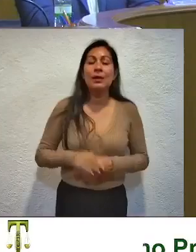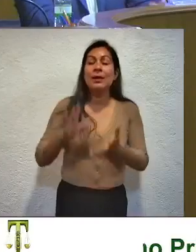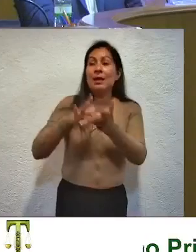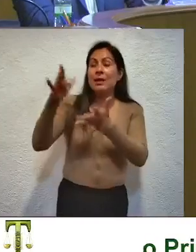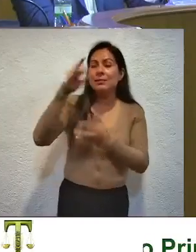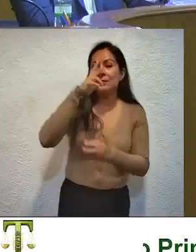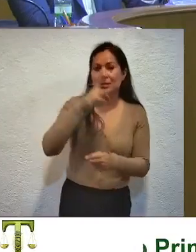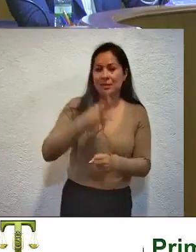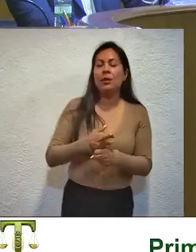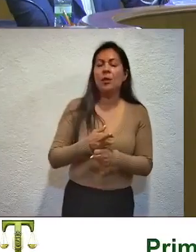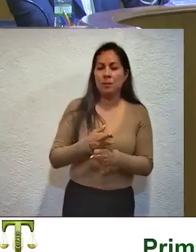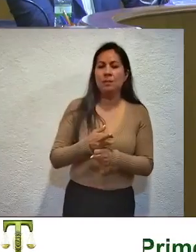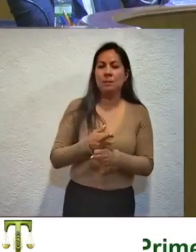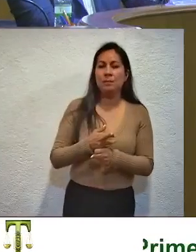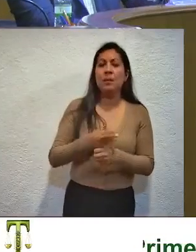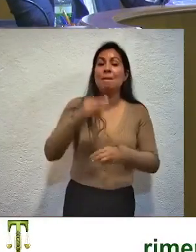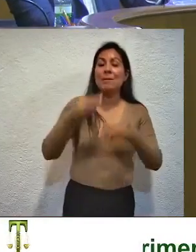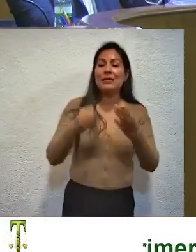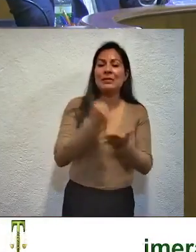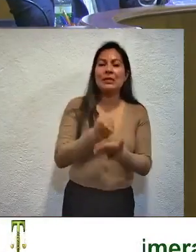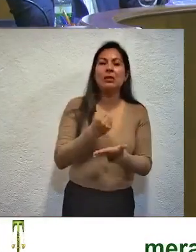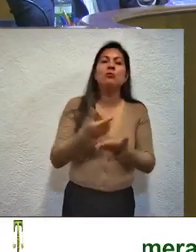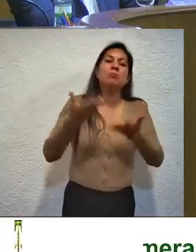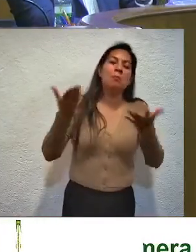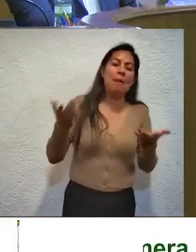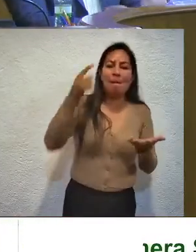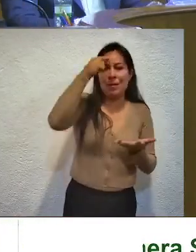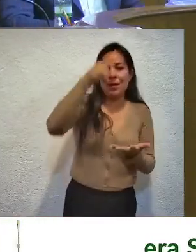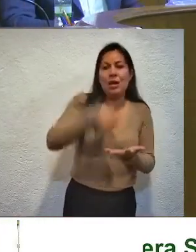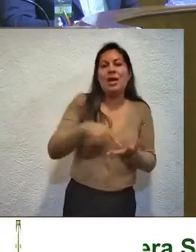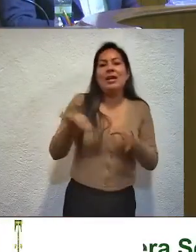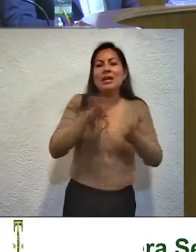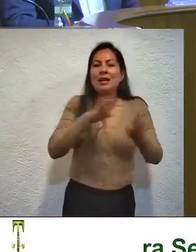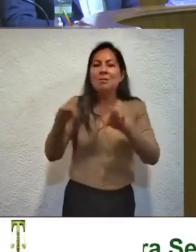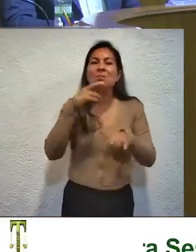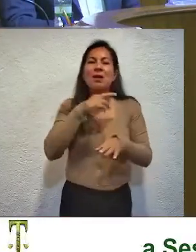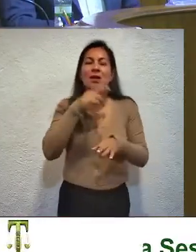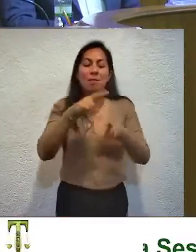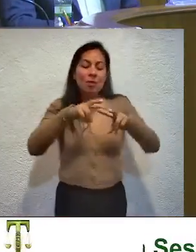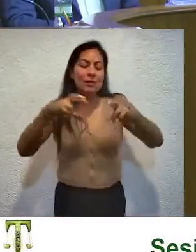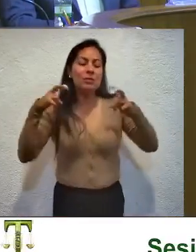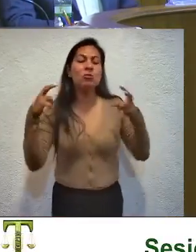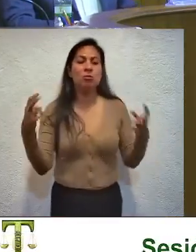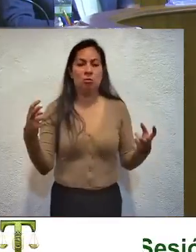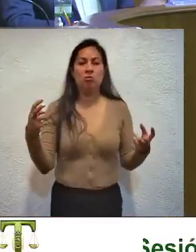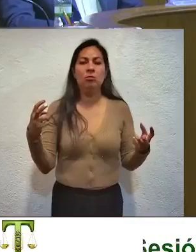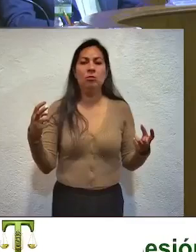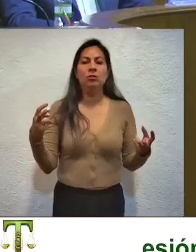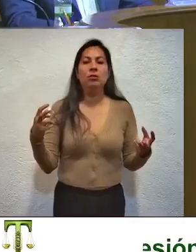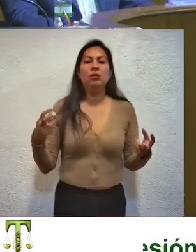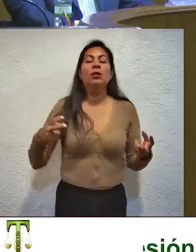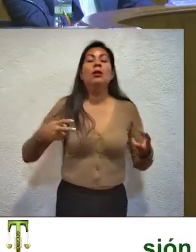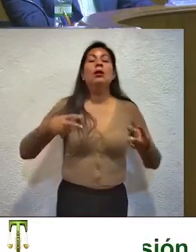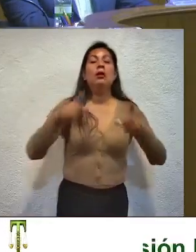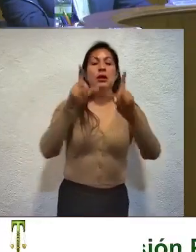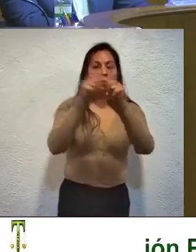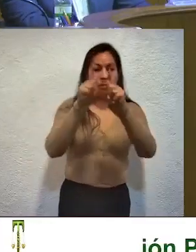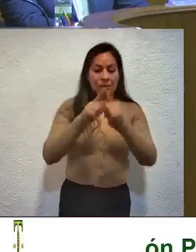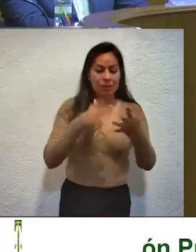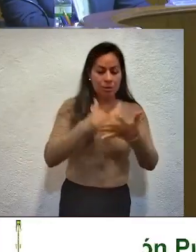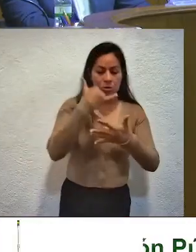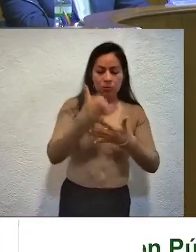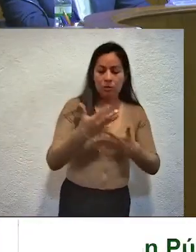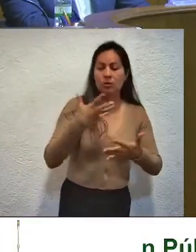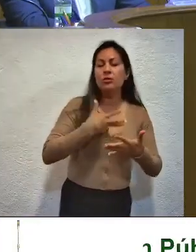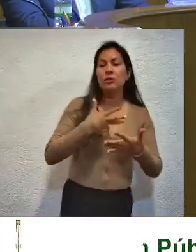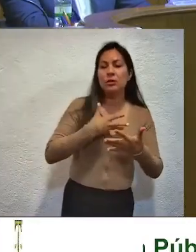Gracias, señor secretario. Magistrados, a efecto de agilizar los trabajos de la presente sesión, las cuentas de los proyectos que